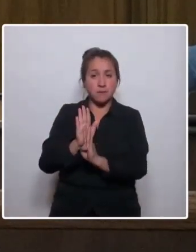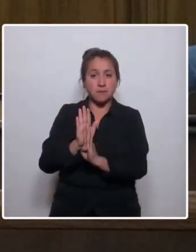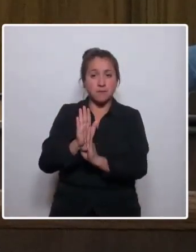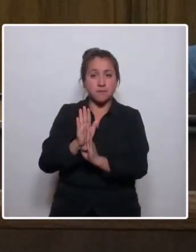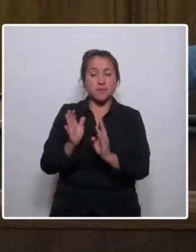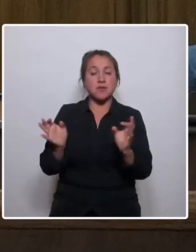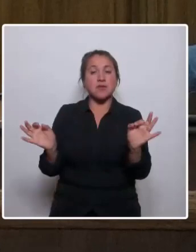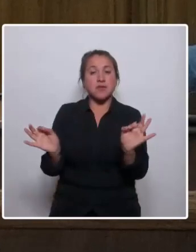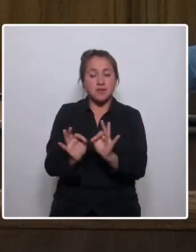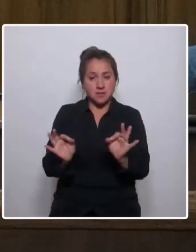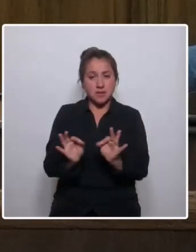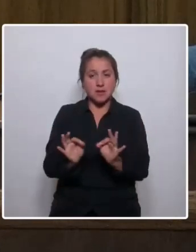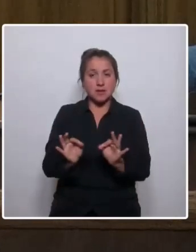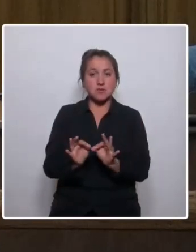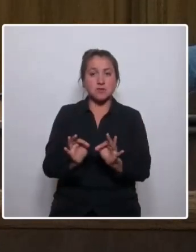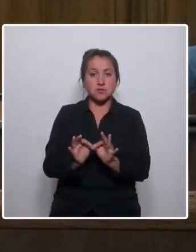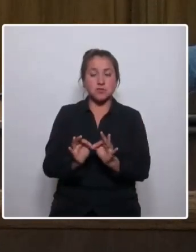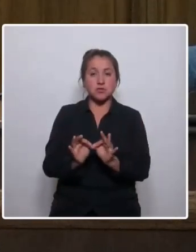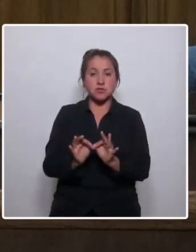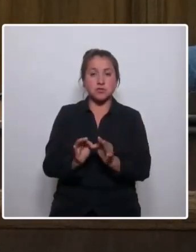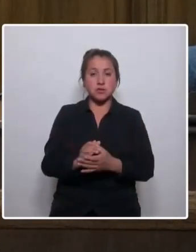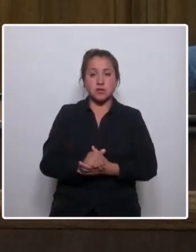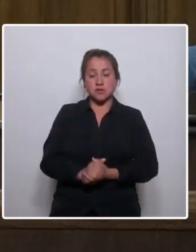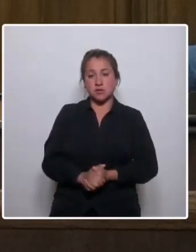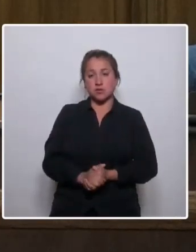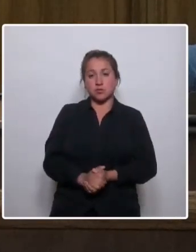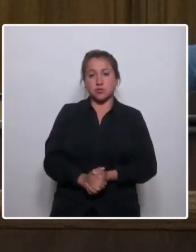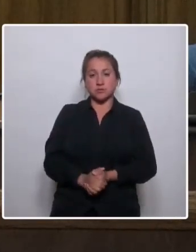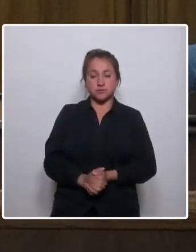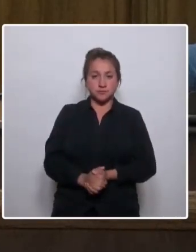indicación sustitutiva parcial